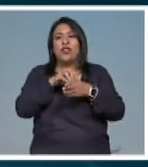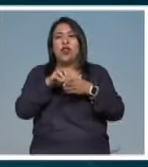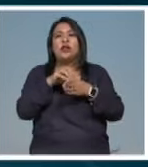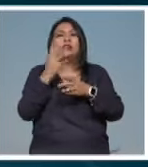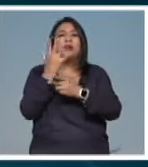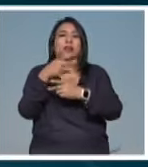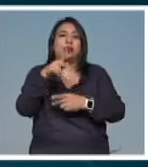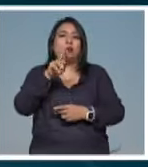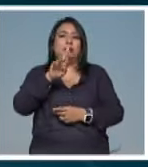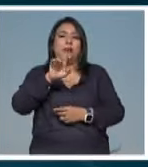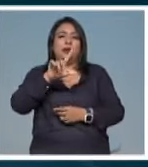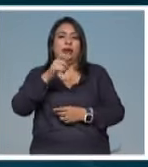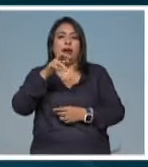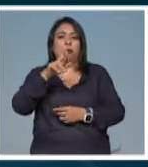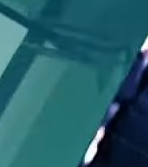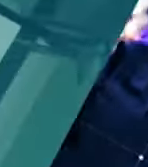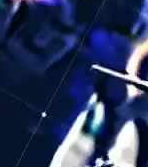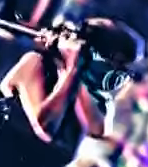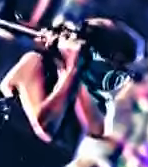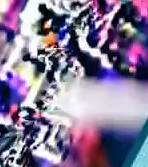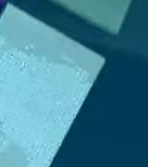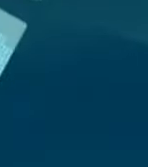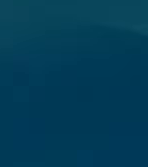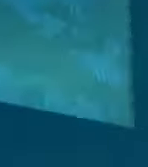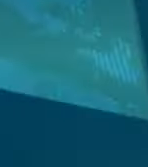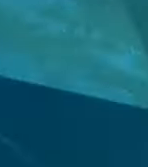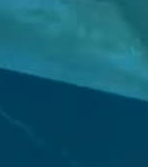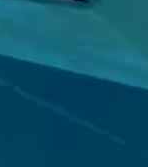de Kimberly Armengol.